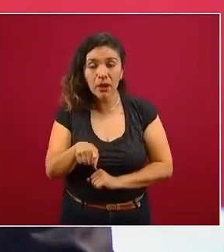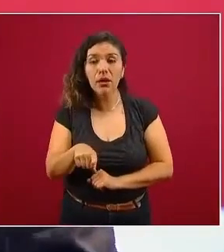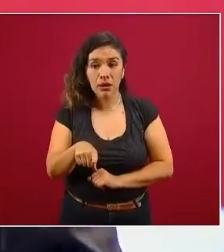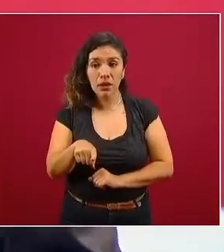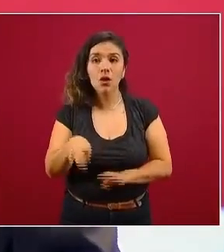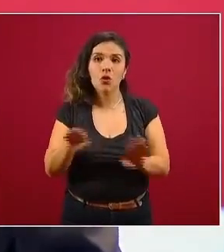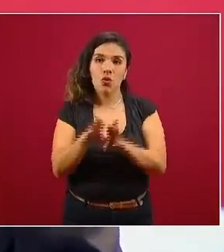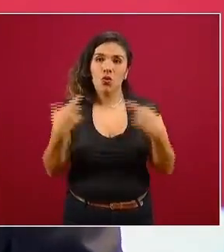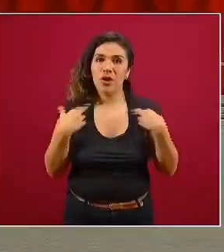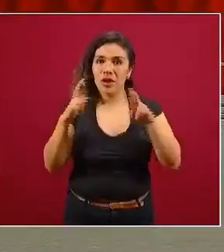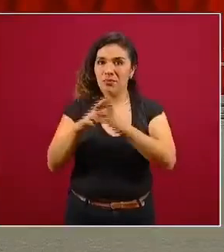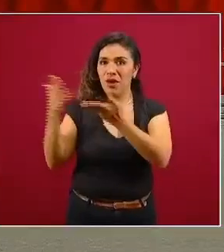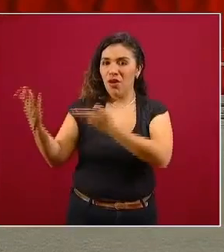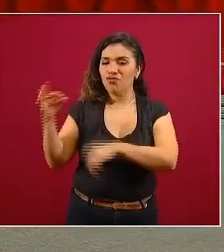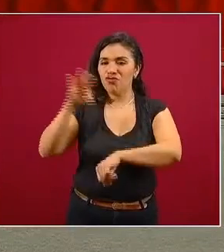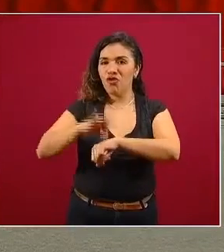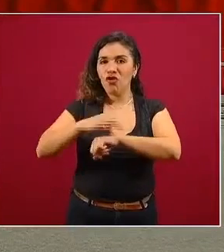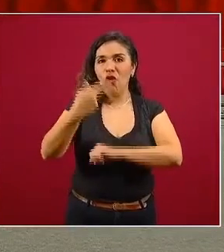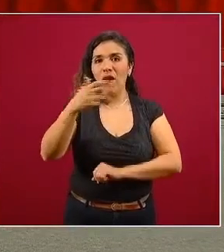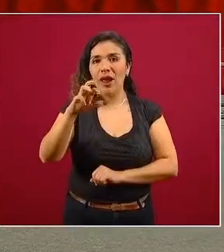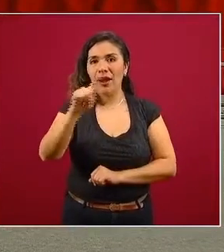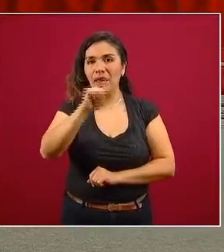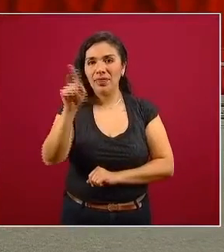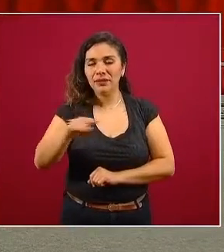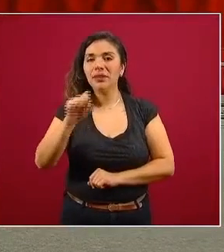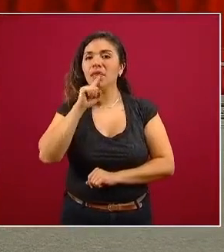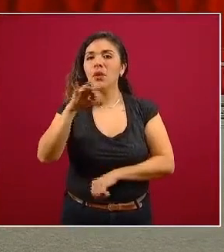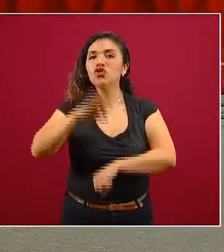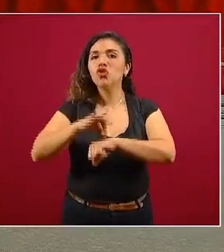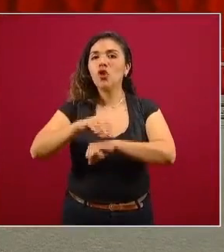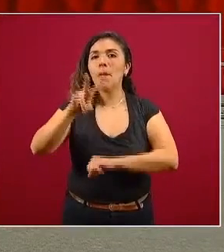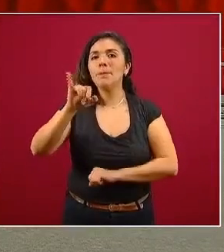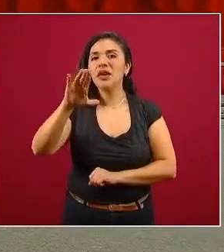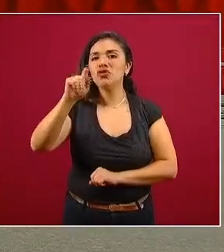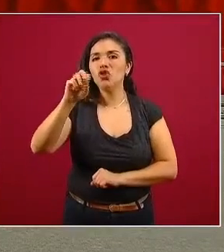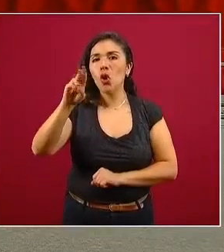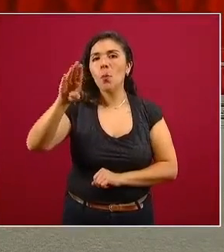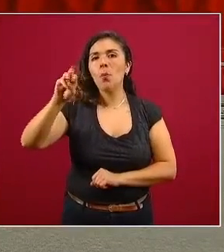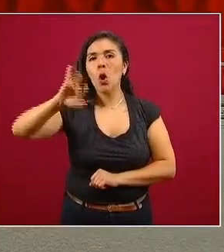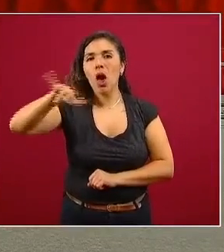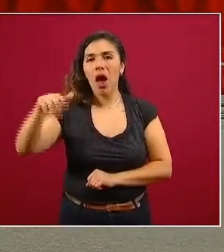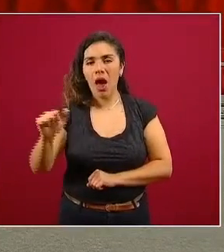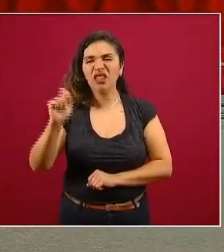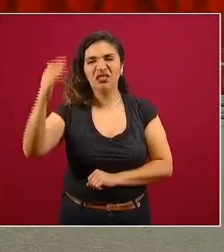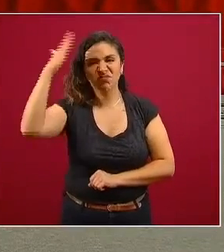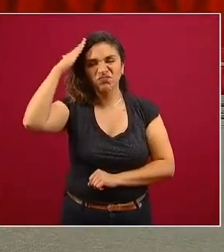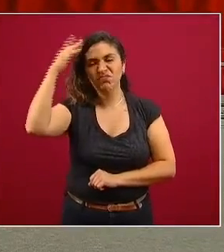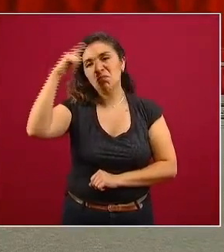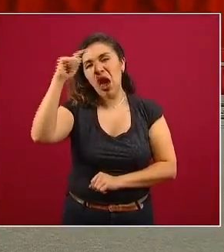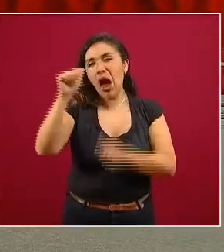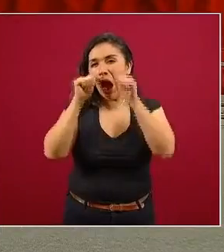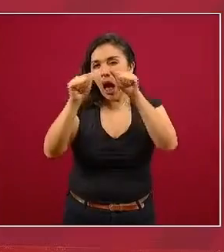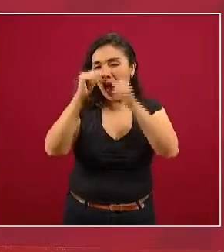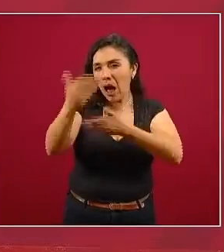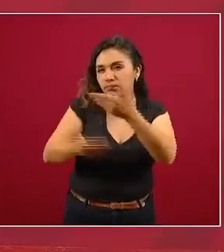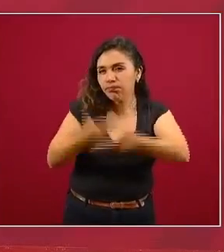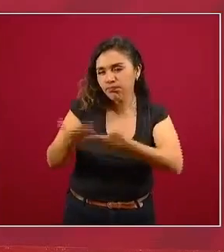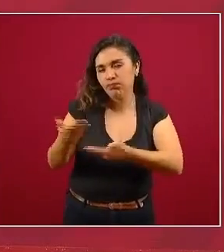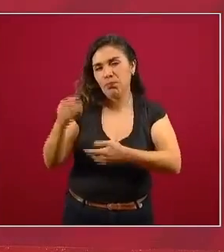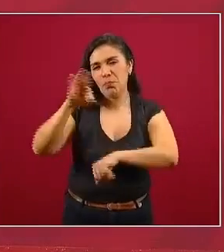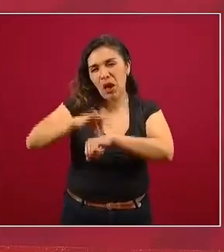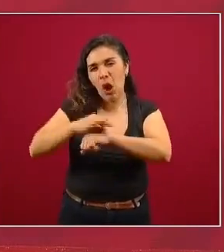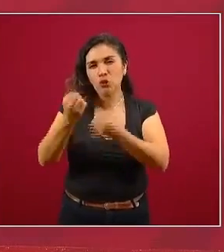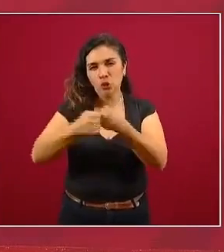Social, aquí representado por el doctor Hernández y también por el doctor Víctor Borja, titular de prestaciones médicas y